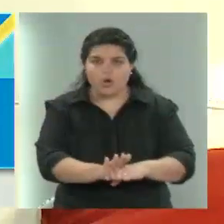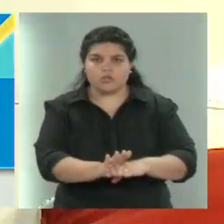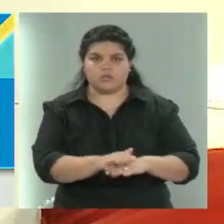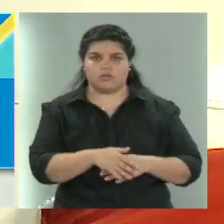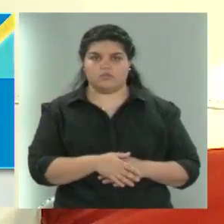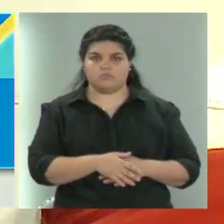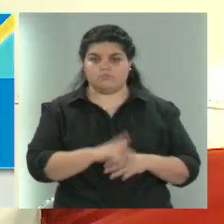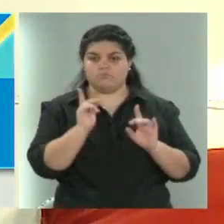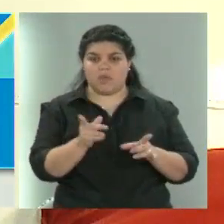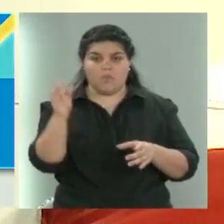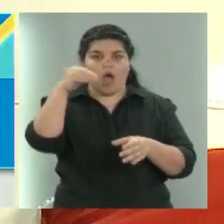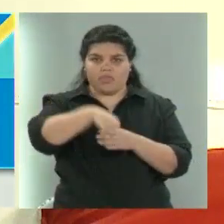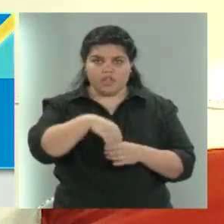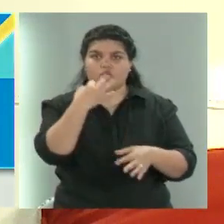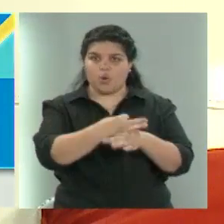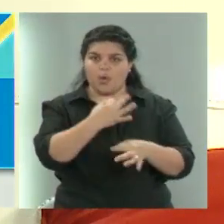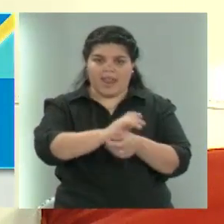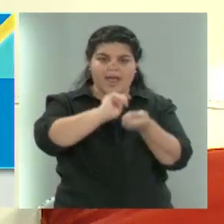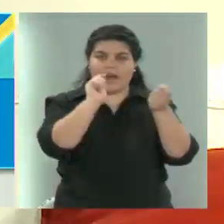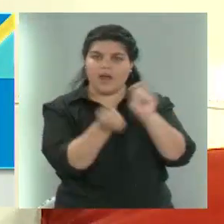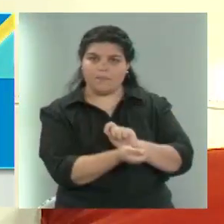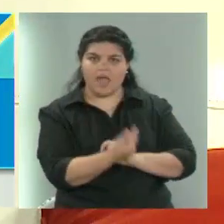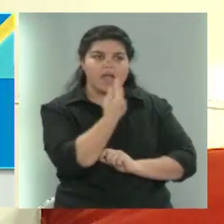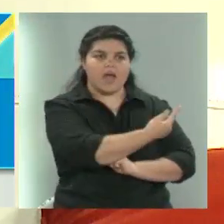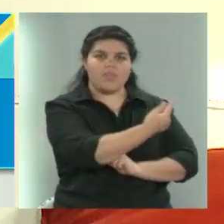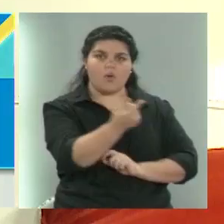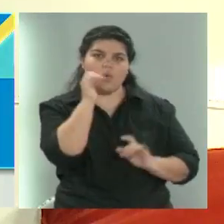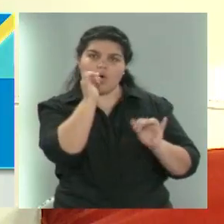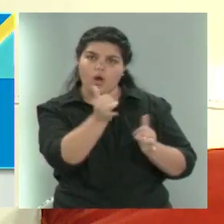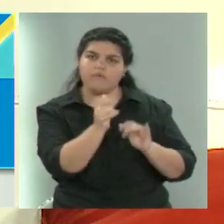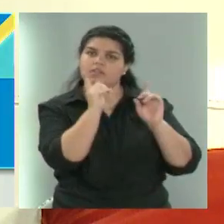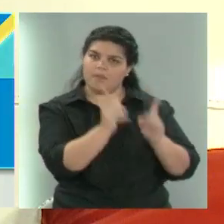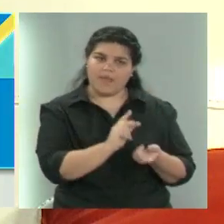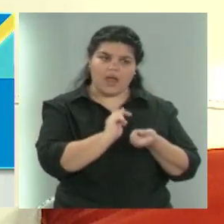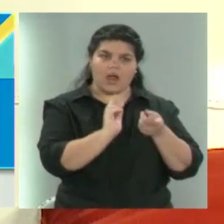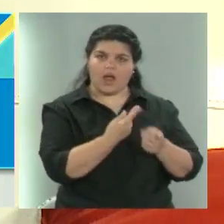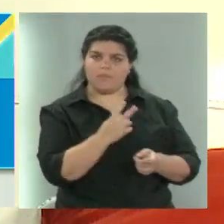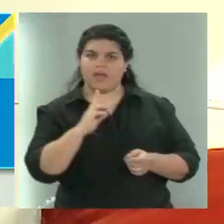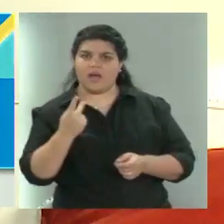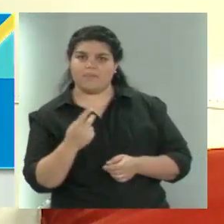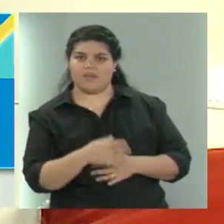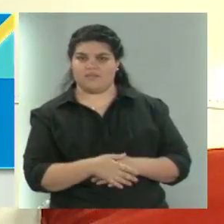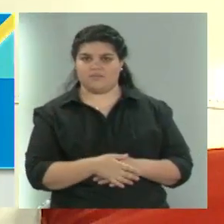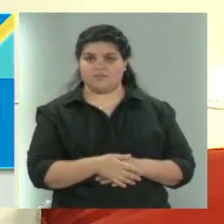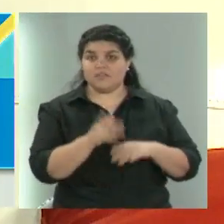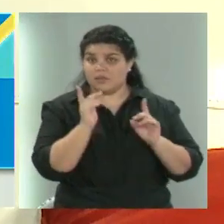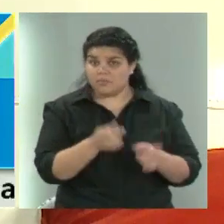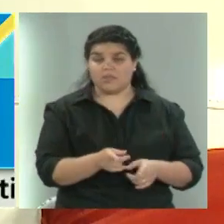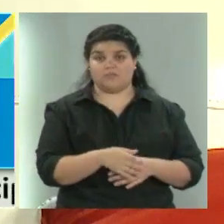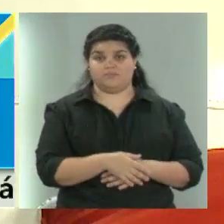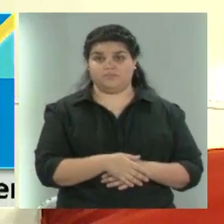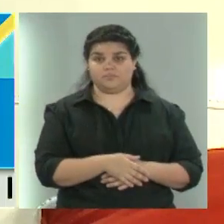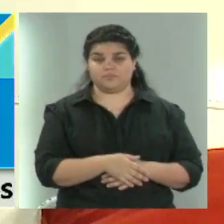transformó la escuela, pero a los chicos los cambió absolutamente, porque lo que me decían los mismos chicos y los docentes, tenemos